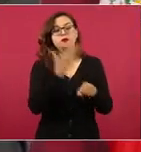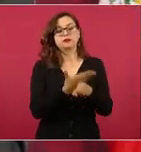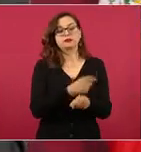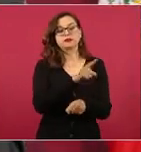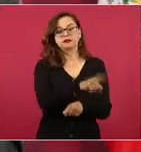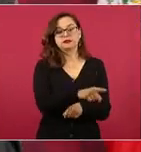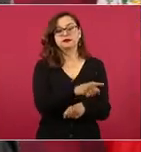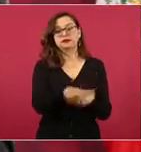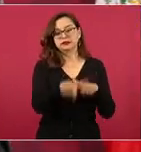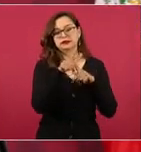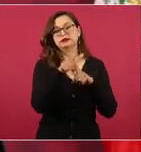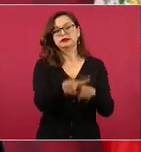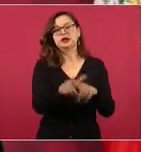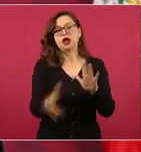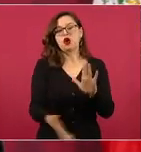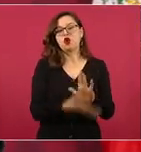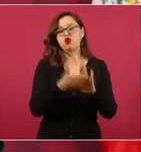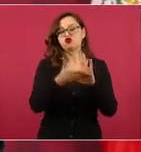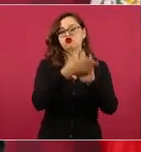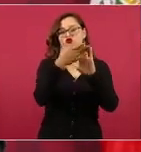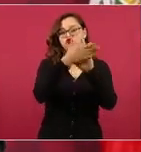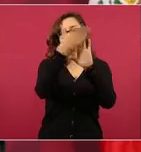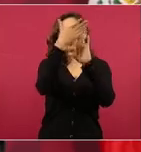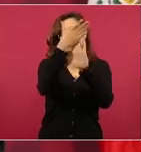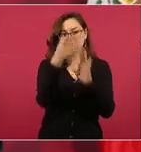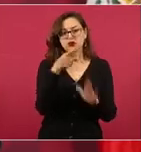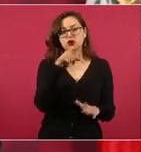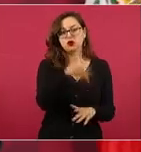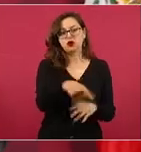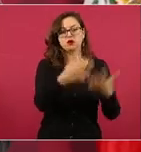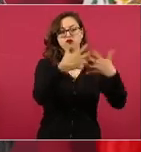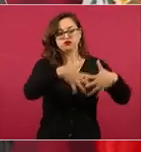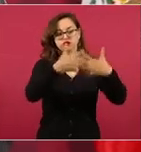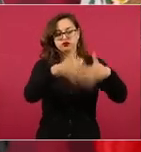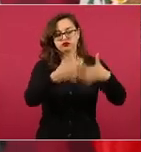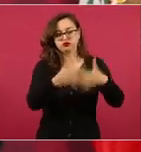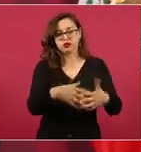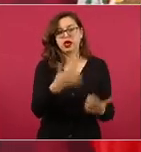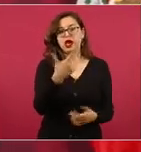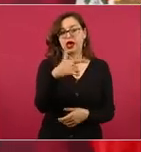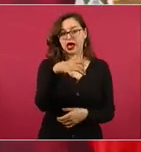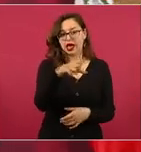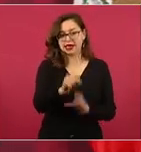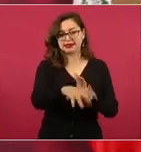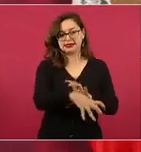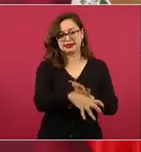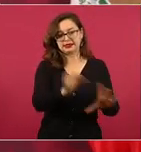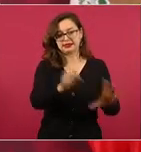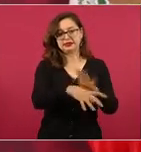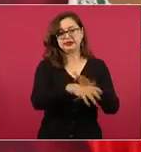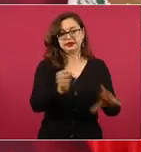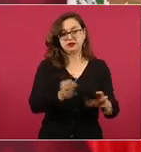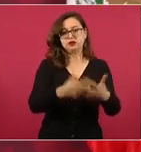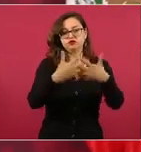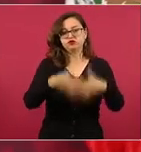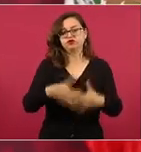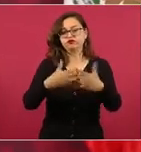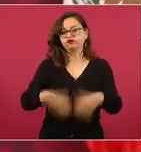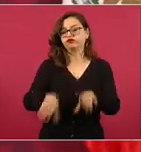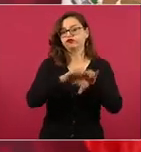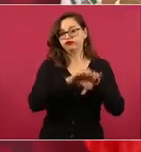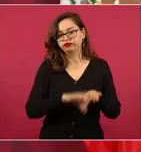construir las instalaciones, se extraiga el gas, se ponga una planta de liquefacción. Ya también